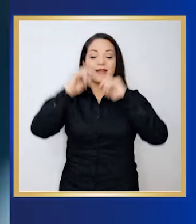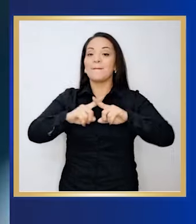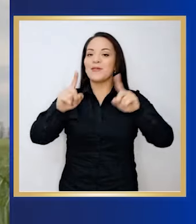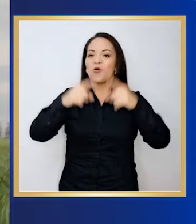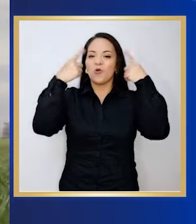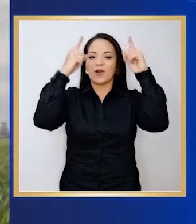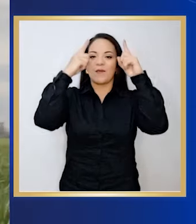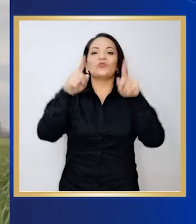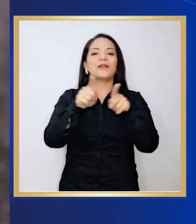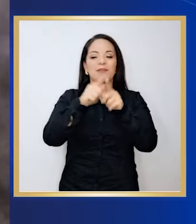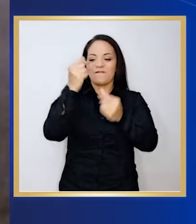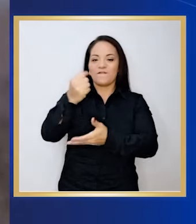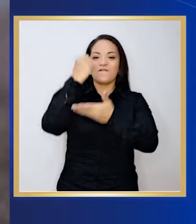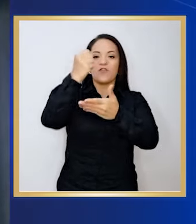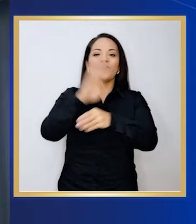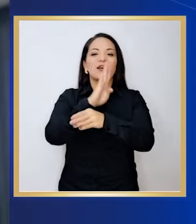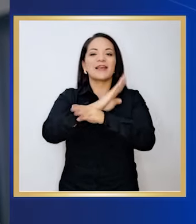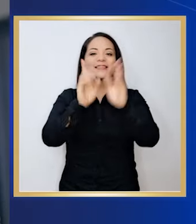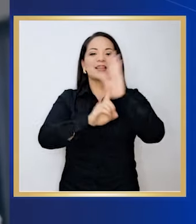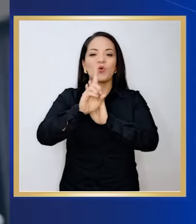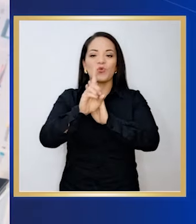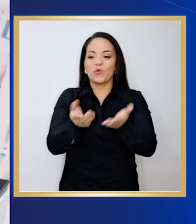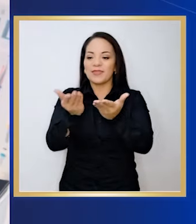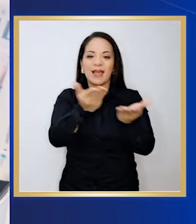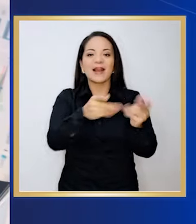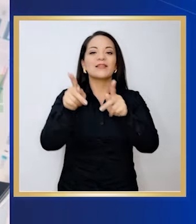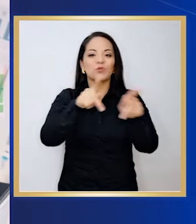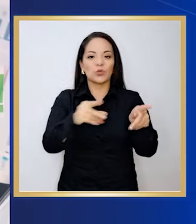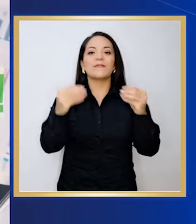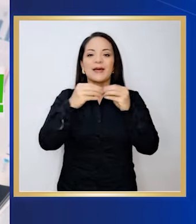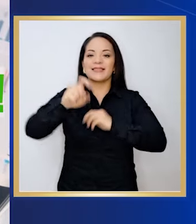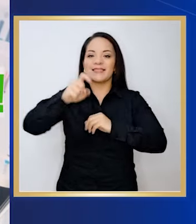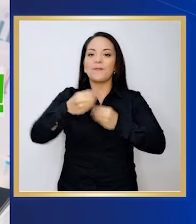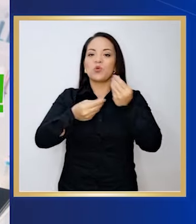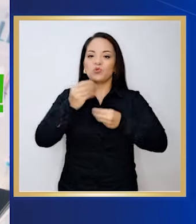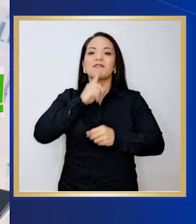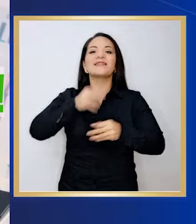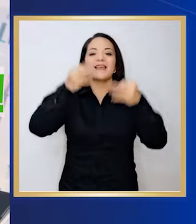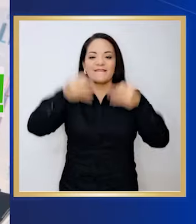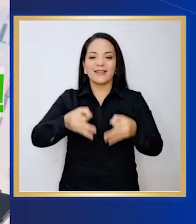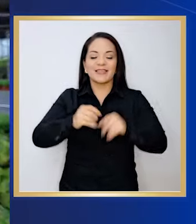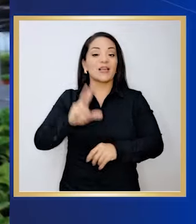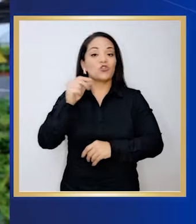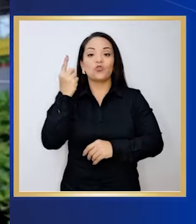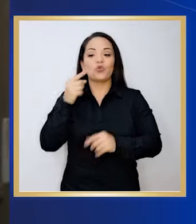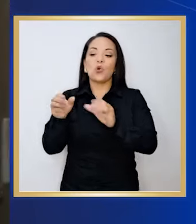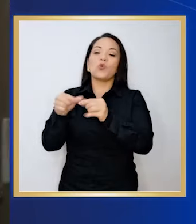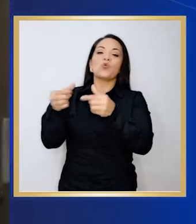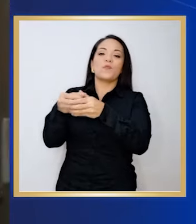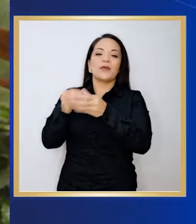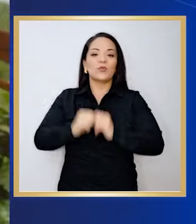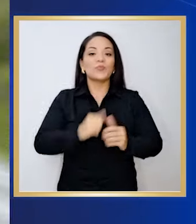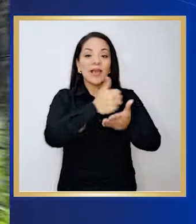soñar en grande También logramos que los fondos de la Banca para el Desarrollo Llegaran a quienes lo necesitan para producir de verdad y no solo